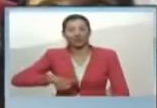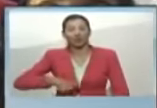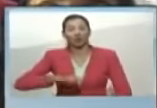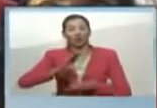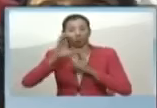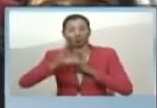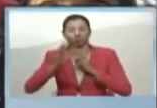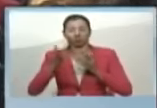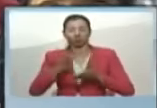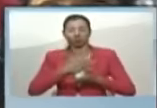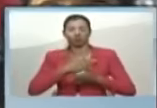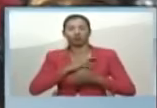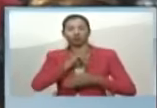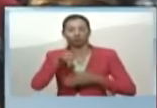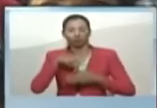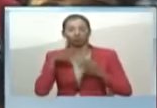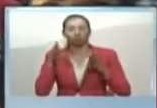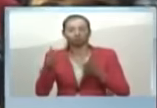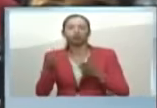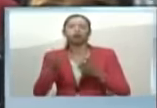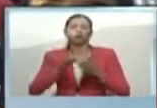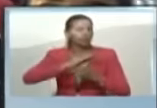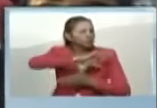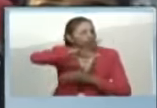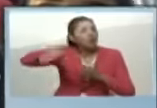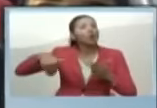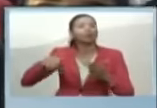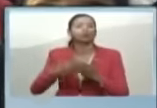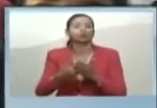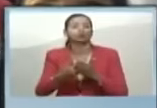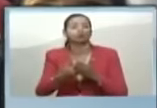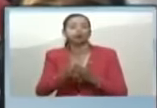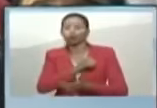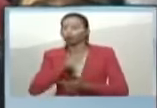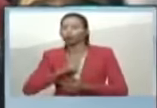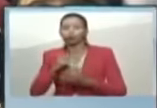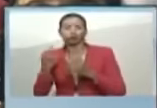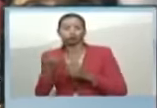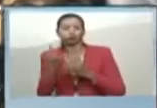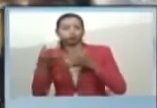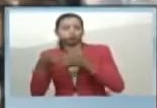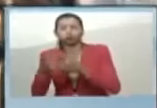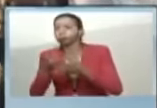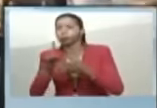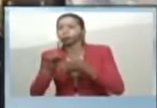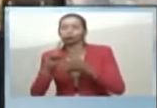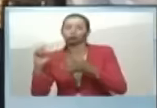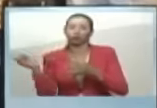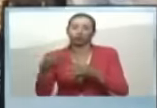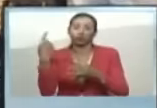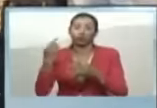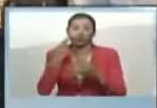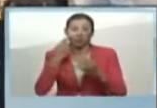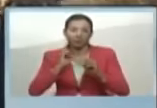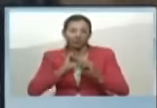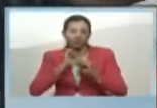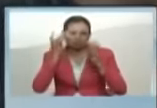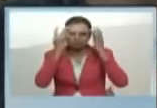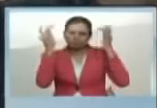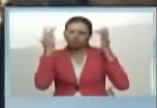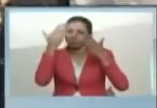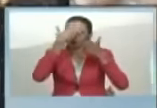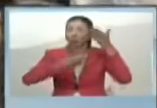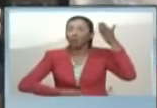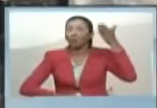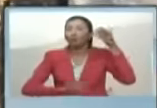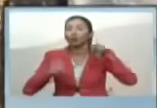Cultura, sino de todos, porque lo palpamos y está ahí en ese documento brillante que es el documento único de